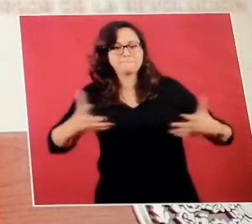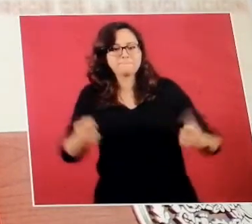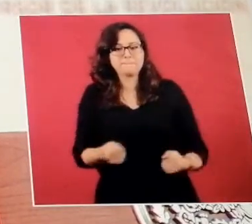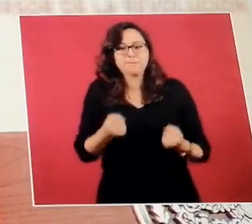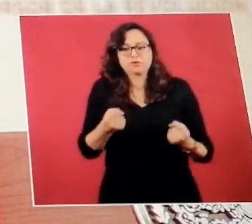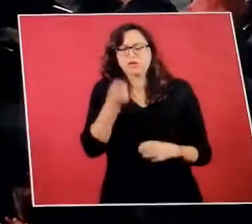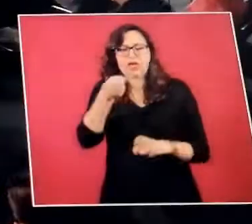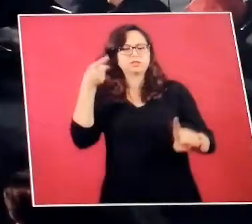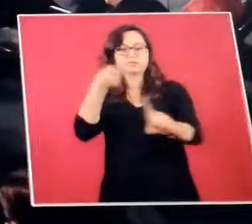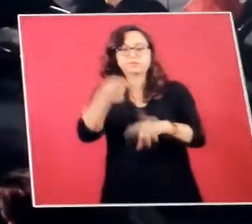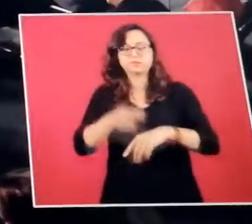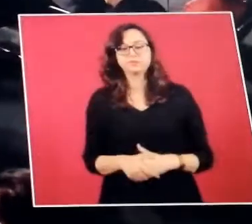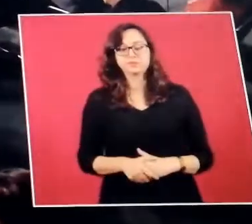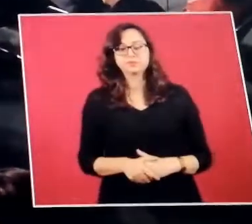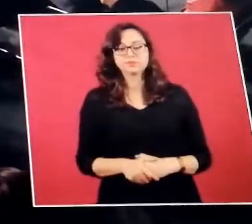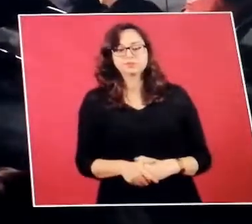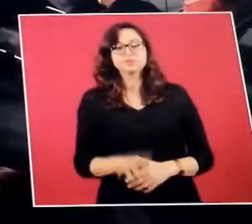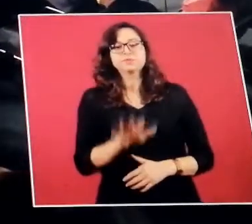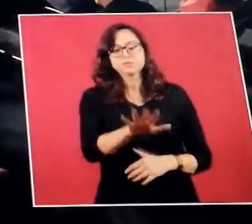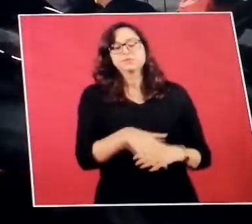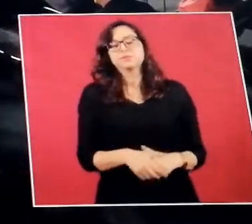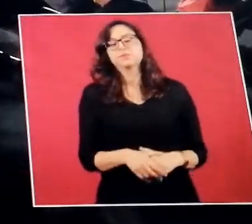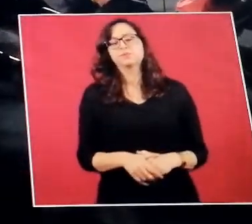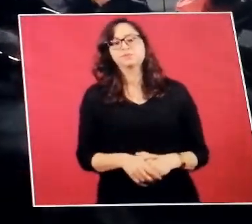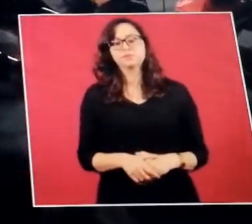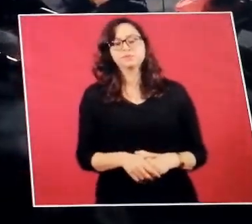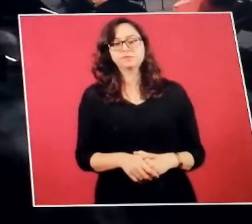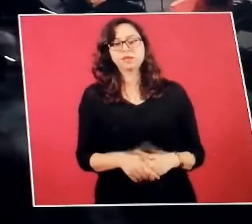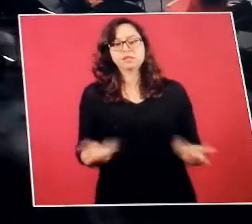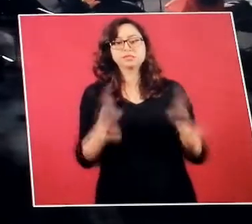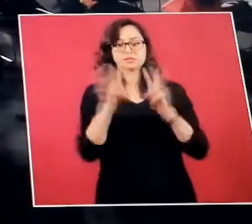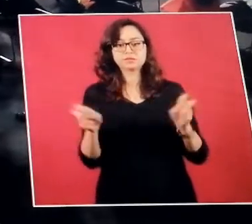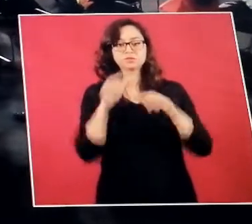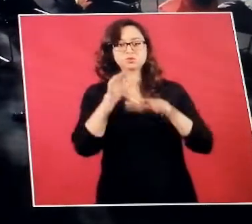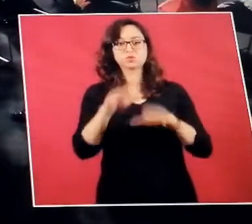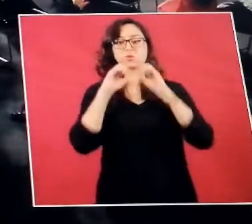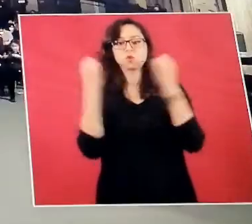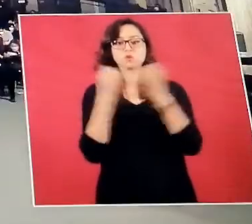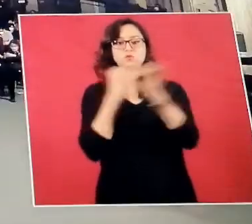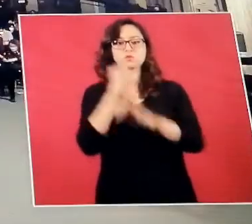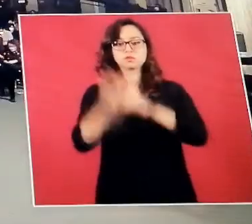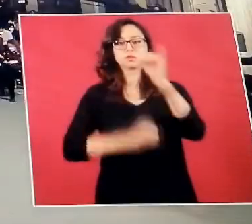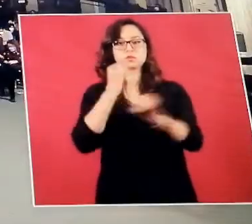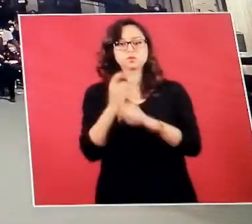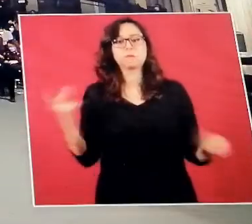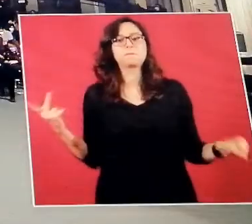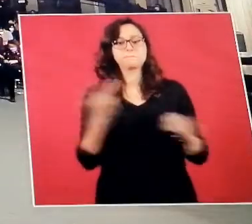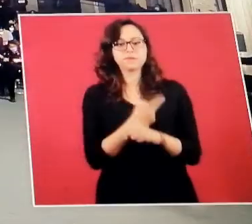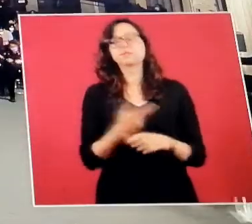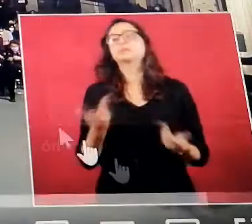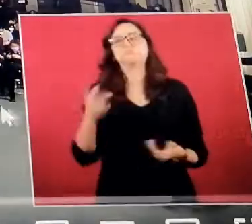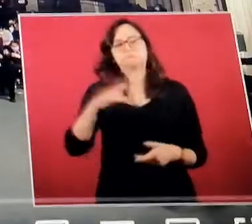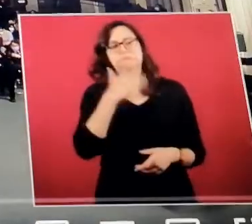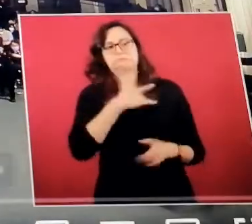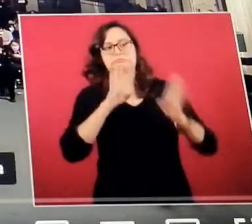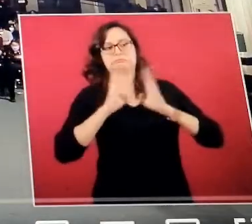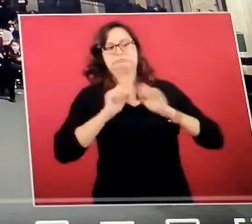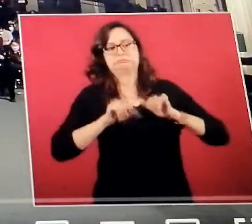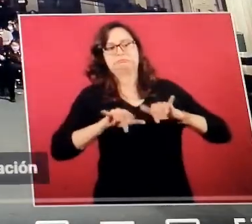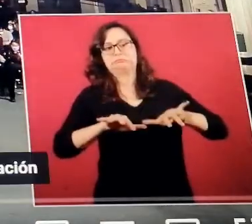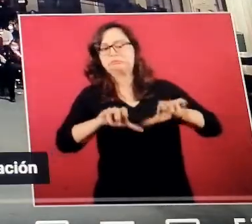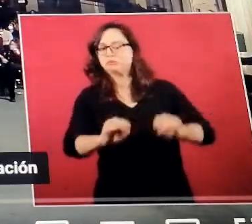todo, básicamente. Sobre este asunto también, lo que ha mencionado usted en torno a los organismos internacionales que se han pronunciado en contra, lo que mencionan ellos, la militarización del país, incluso ya